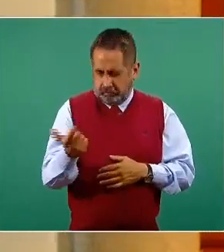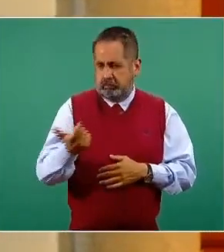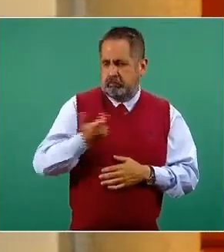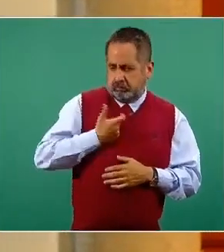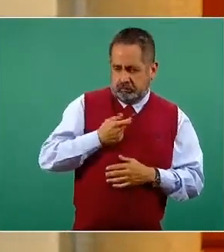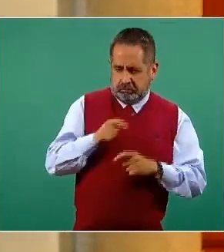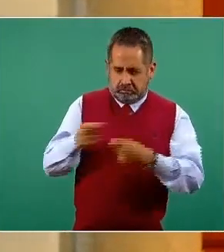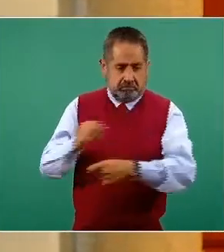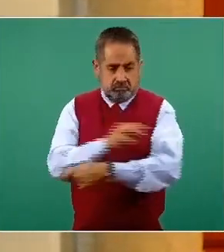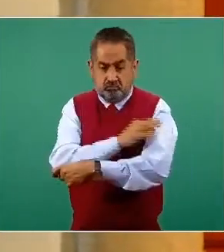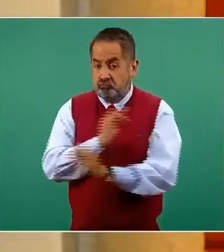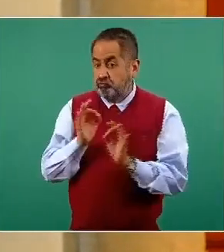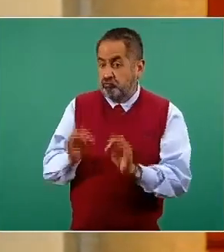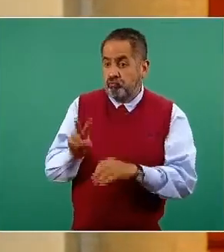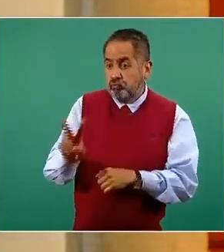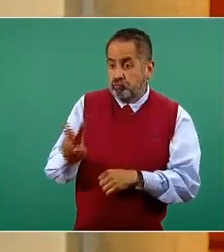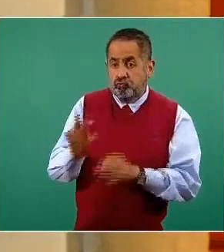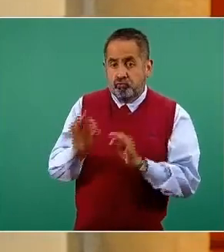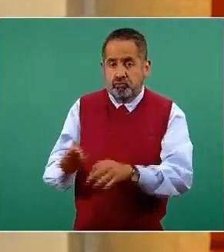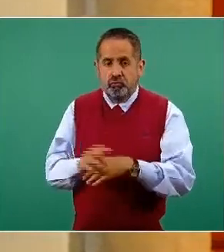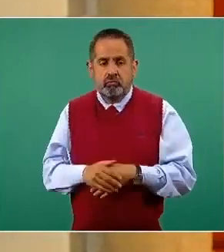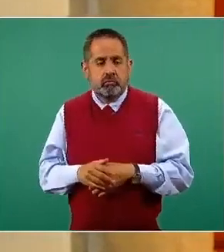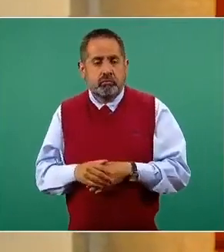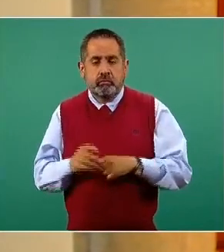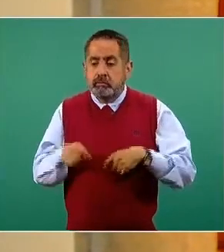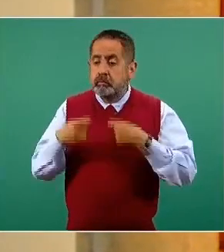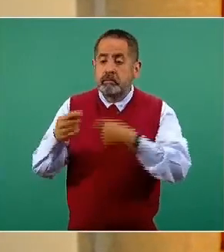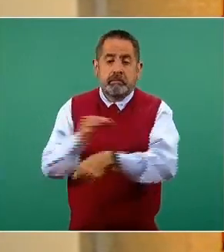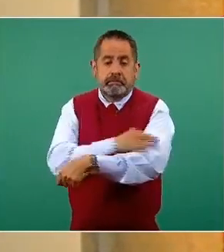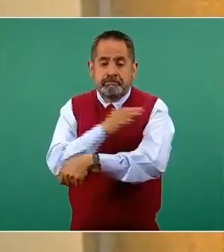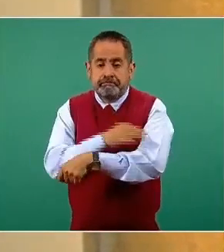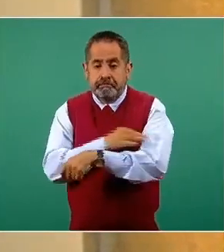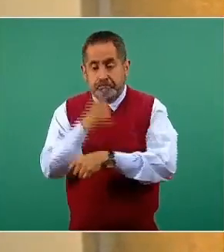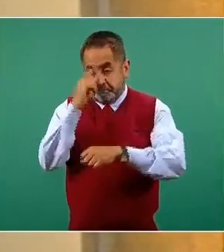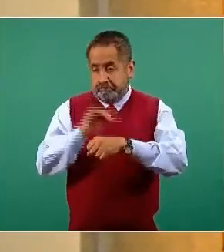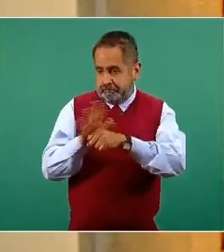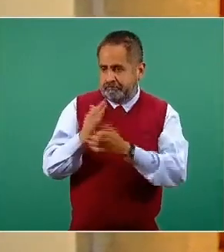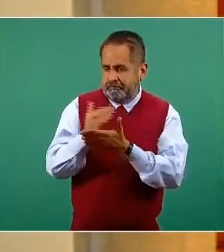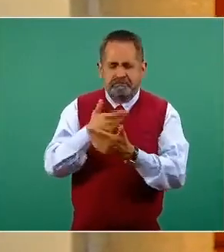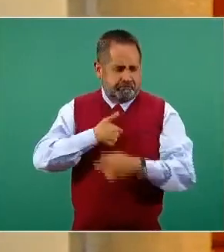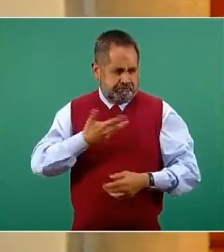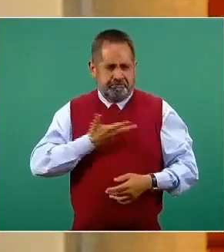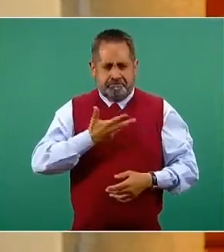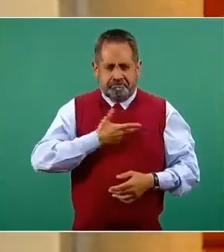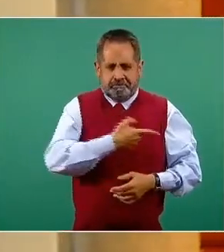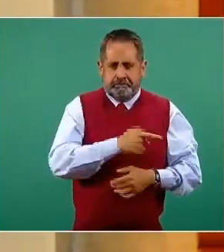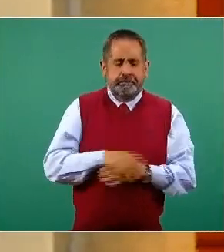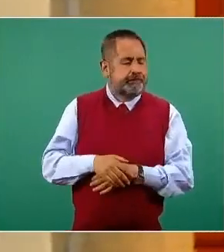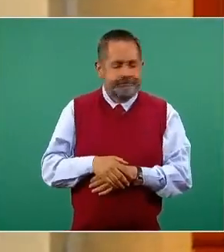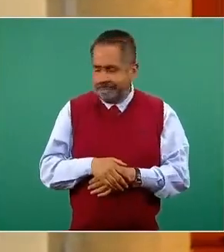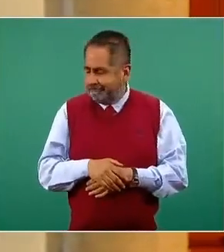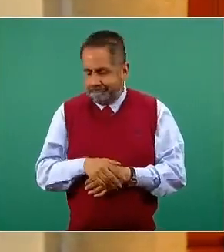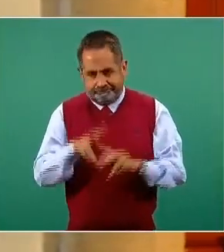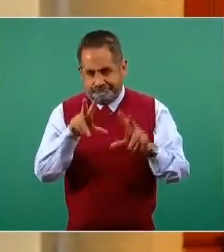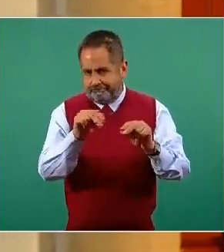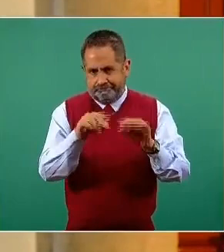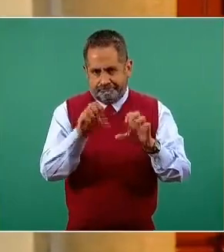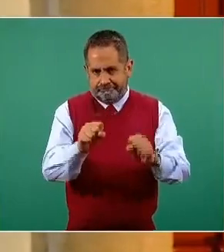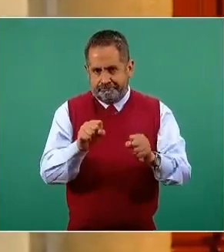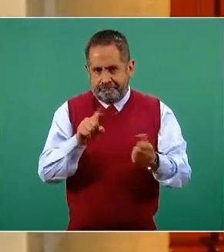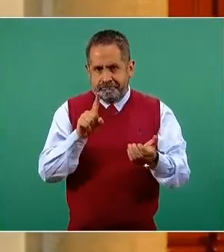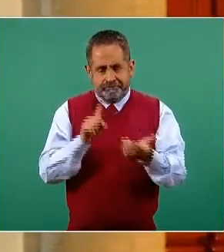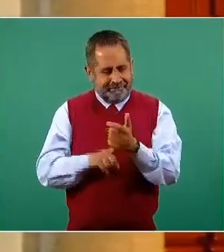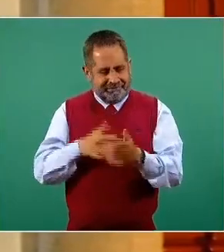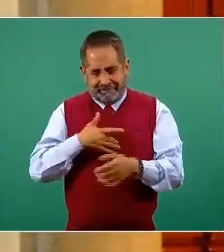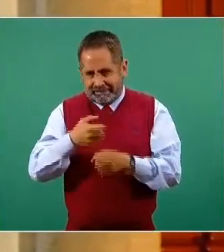o incluso a modo de un donativo vacunarle contra el COVID, que no sea el programa de gobierno, esa vacuna con